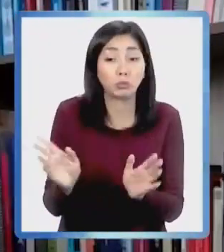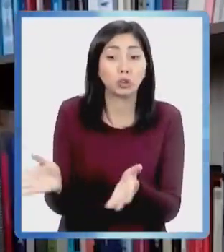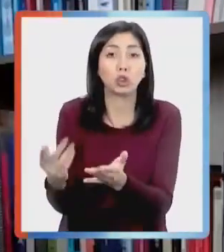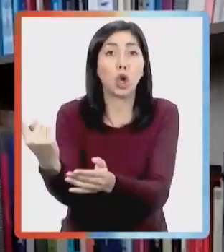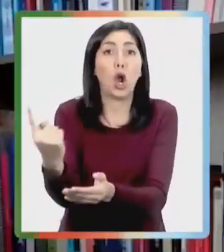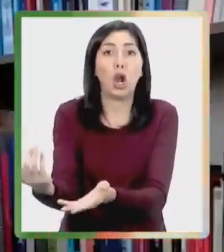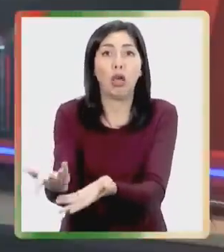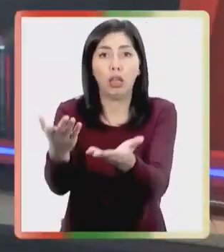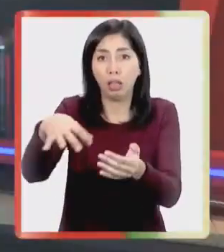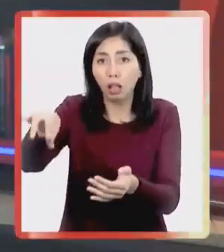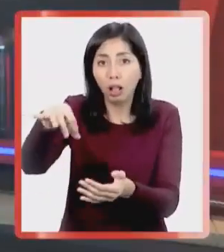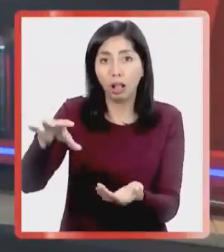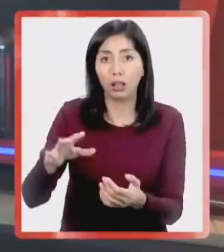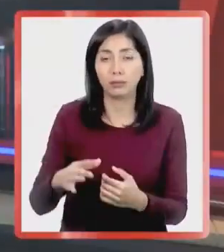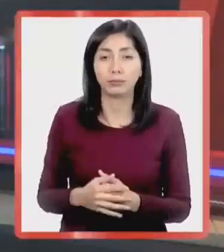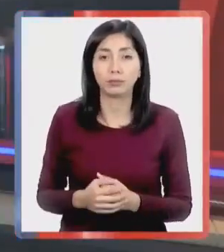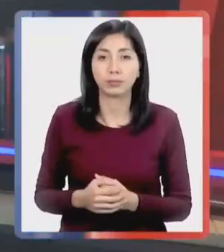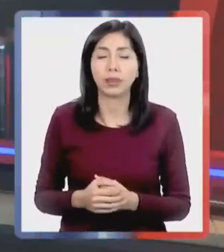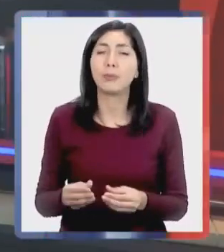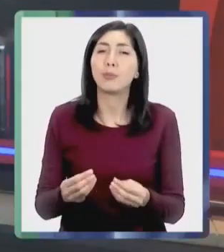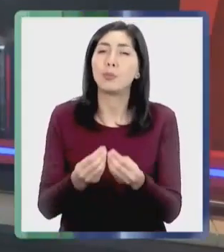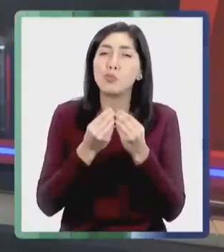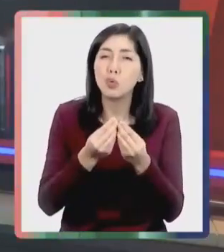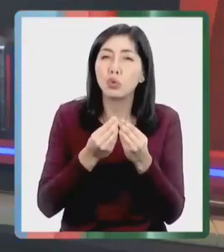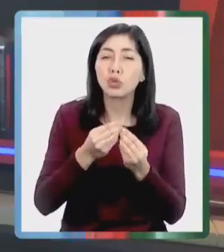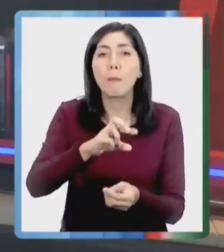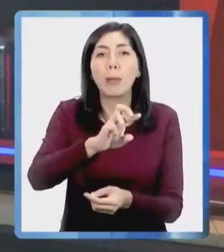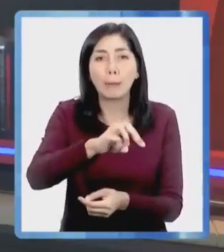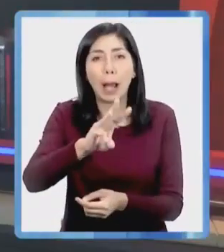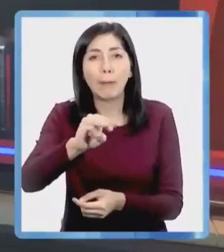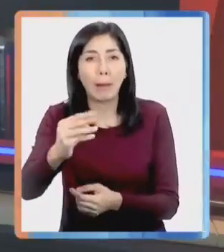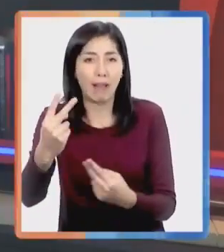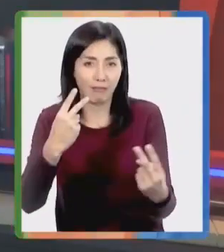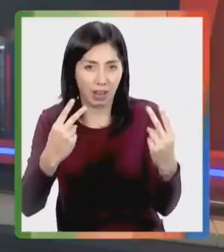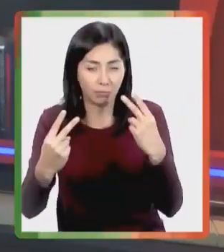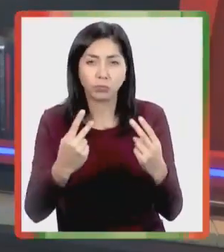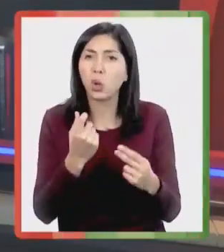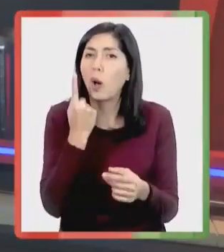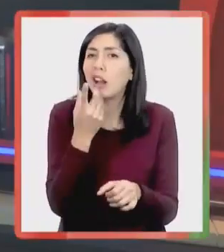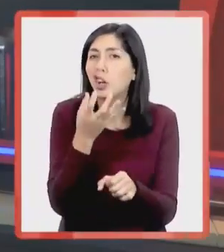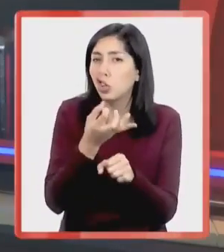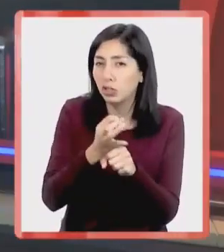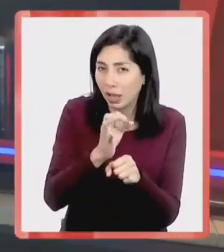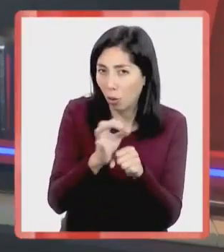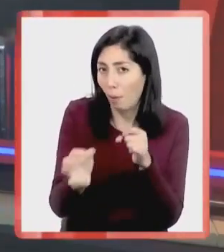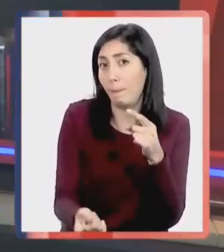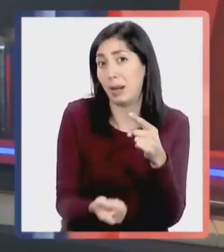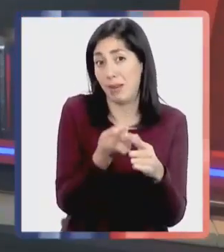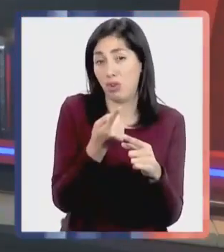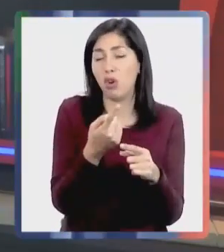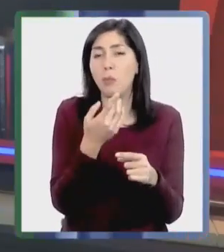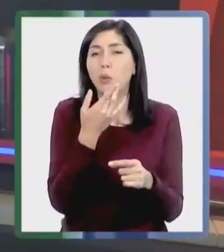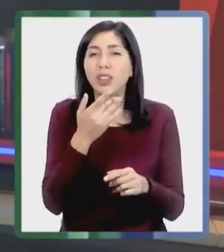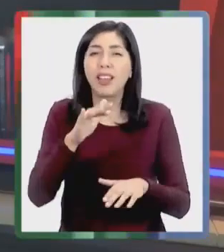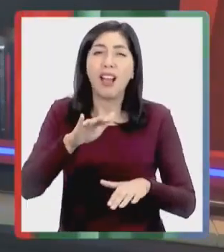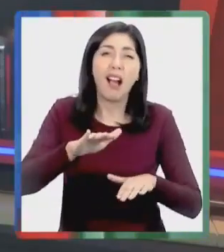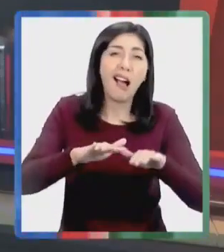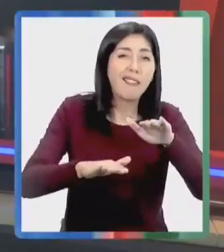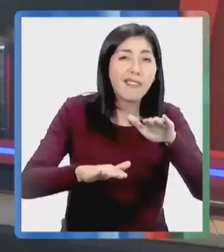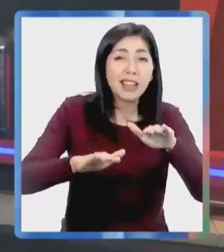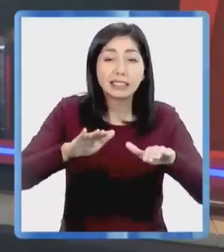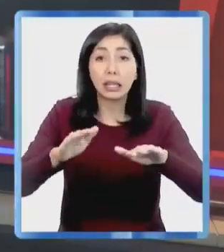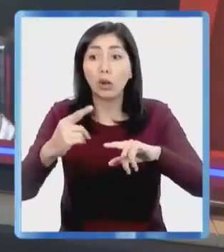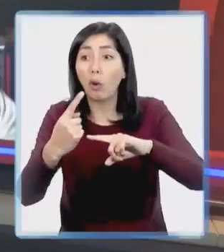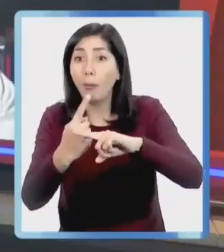ahí a la deriva. Nos están viendo muchos papás y mamás. ¿Cuál sería el primer consejo? Porque a veces estas conversaciones, como bien dicen,